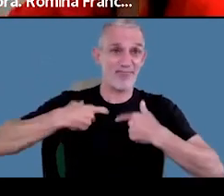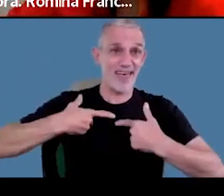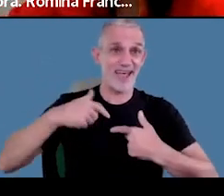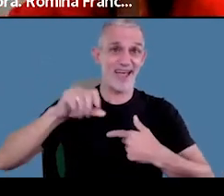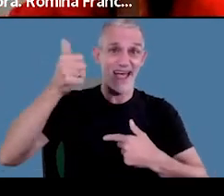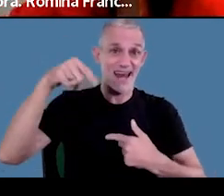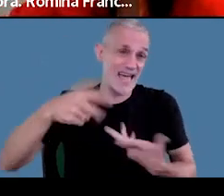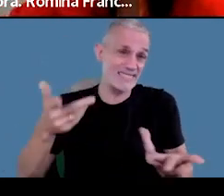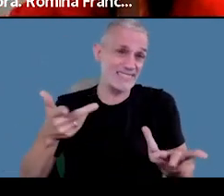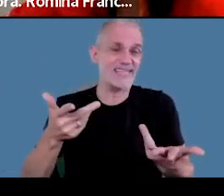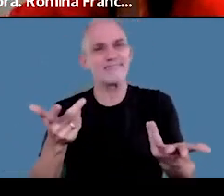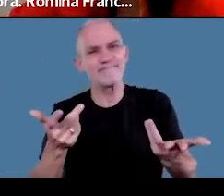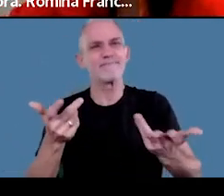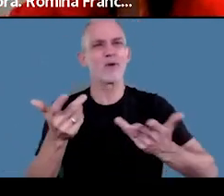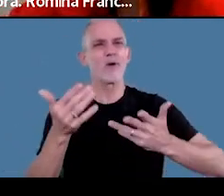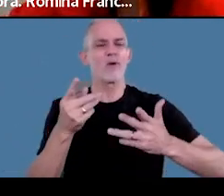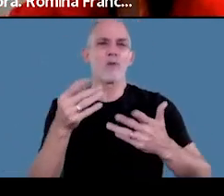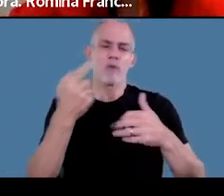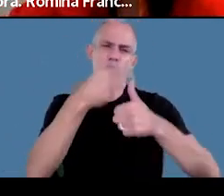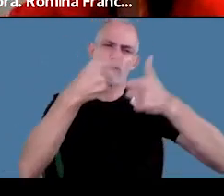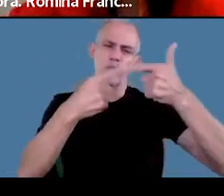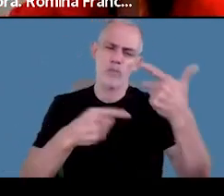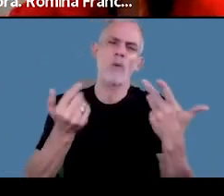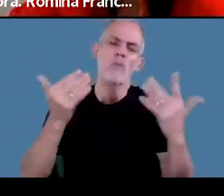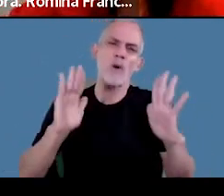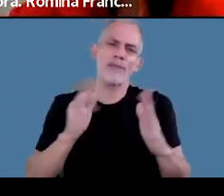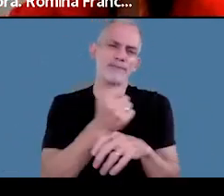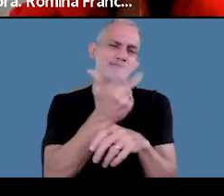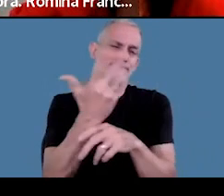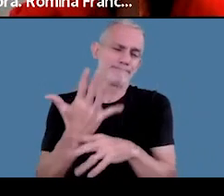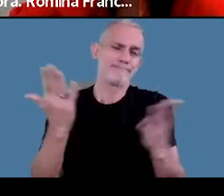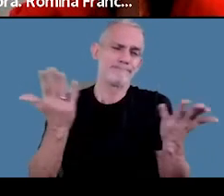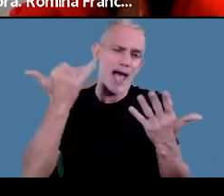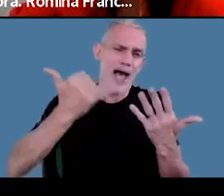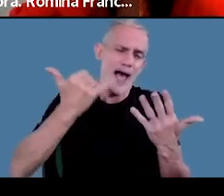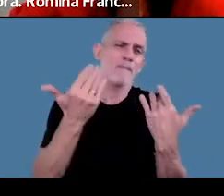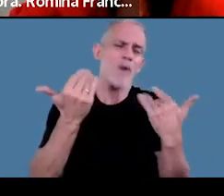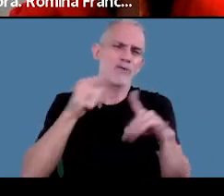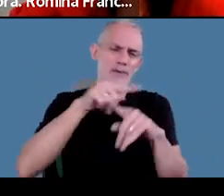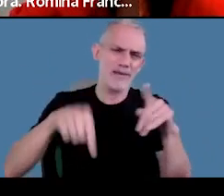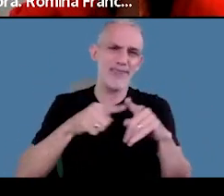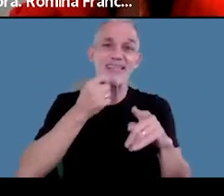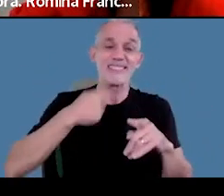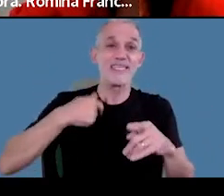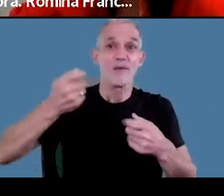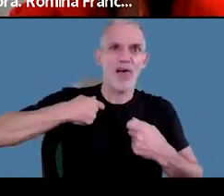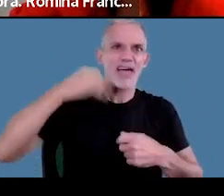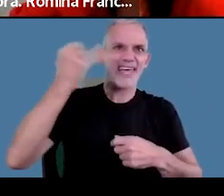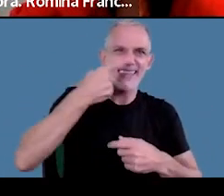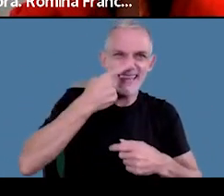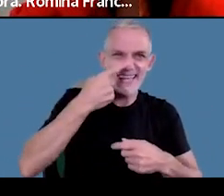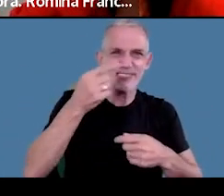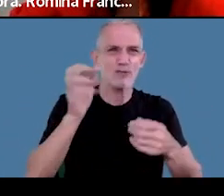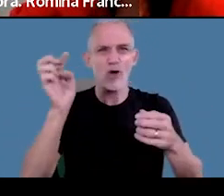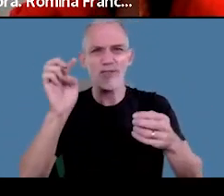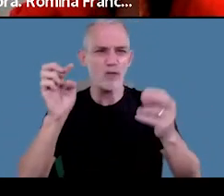es un abanico que puede ser de un montón de otras cuestiones. Si generan intereses y diferencias de cambio,